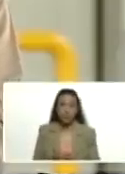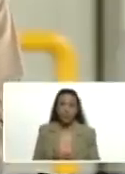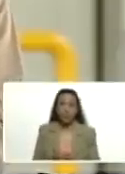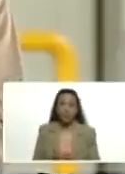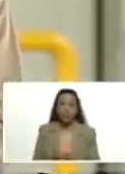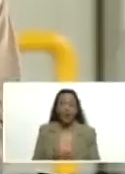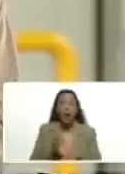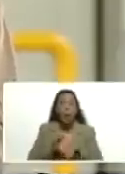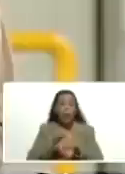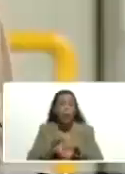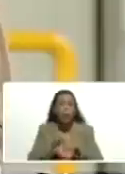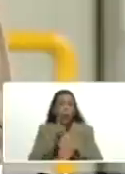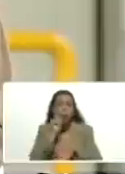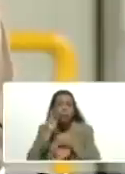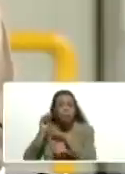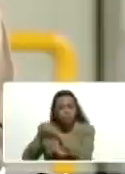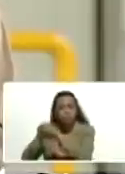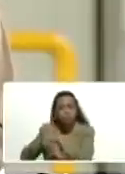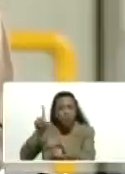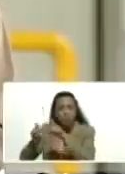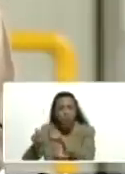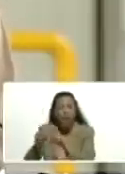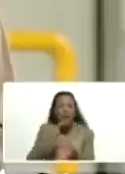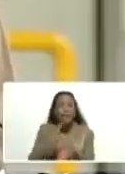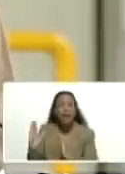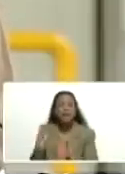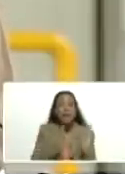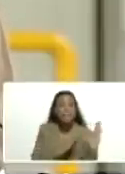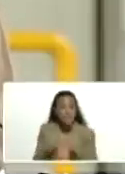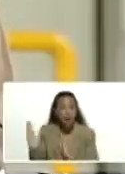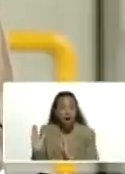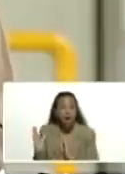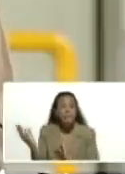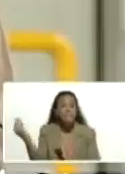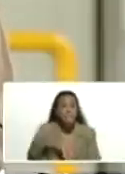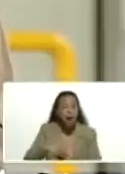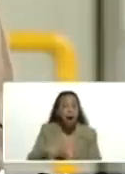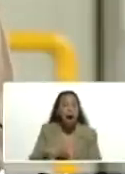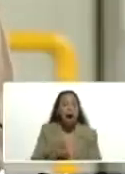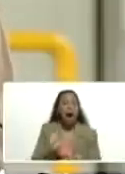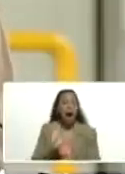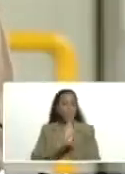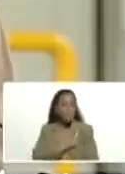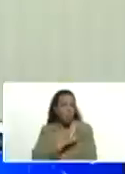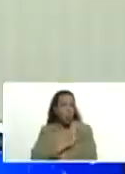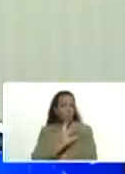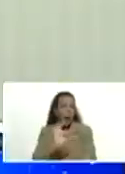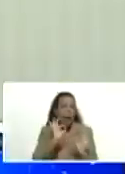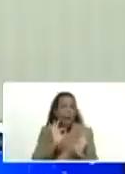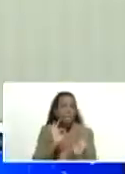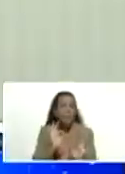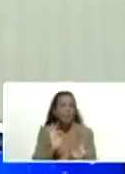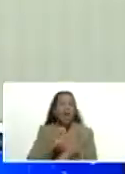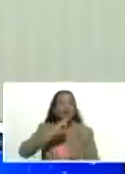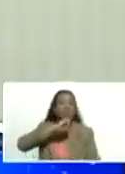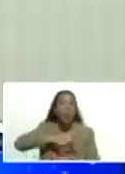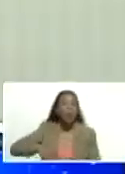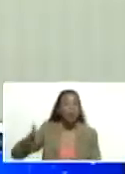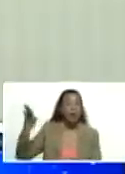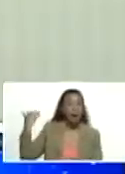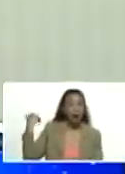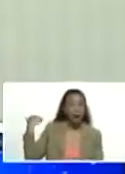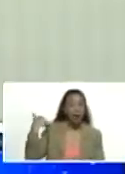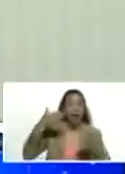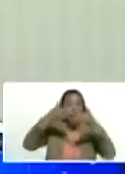Un comentario del hoyo. Este plan, presidente, además tiene una gran particularidad. Históricamente se ha señalado